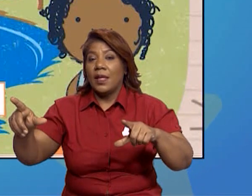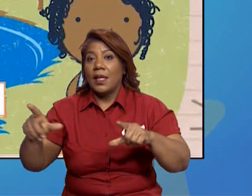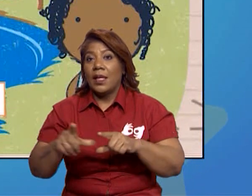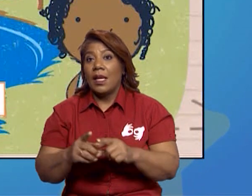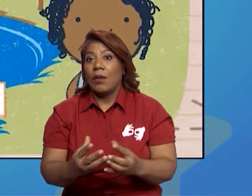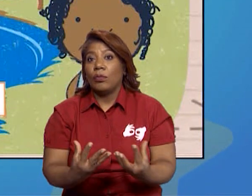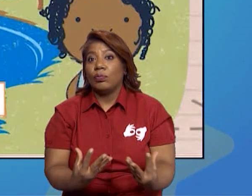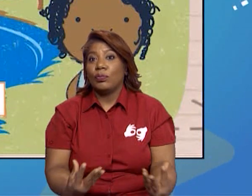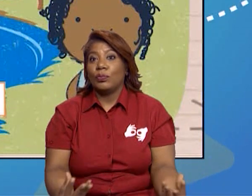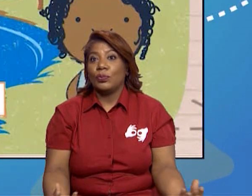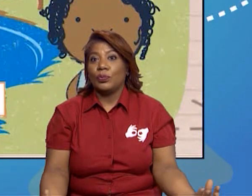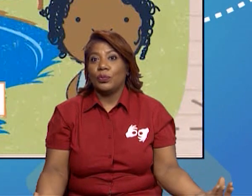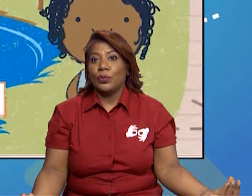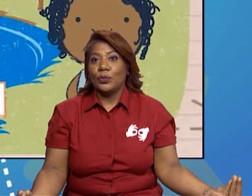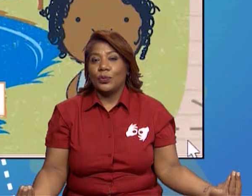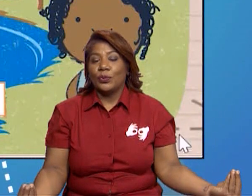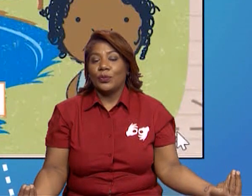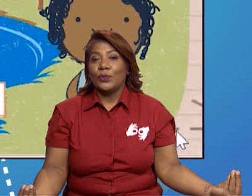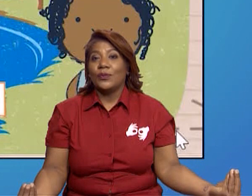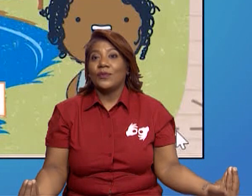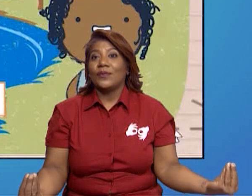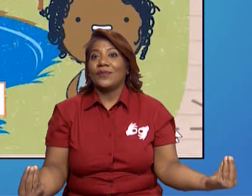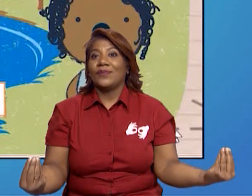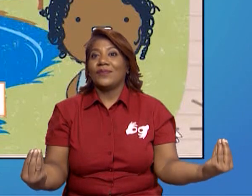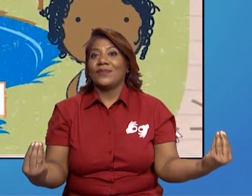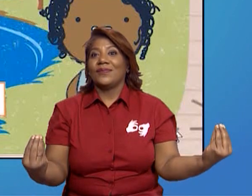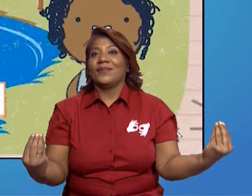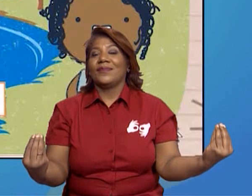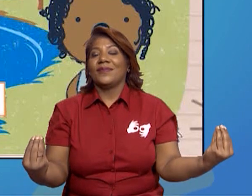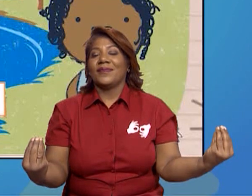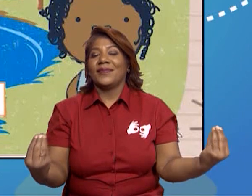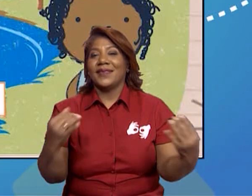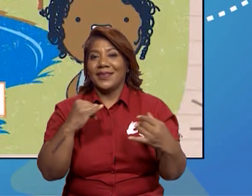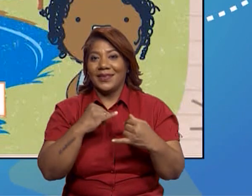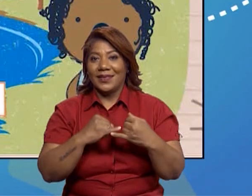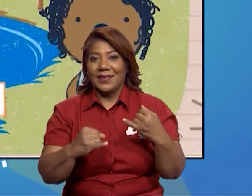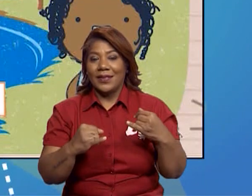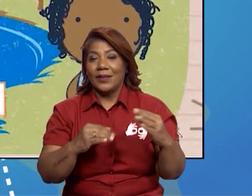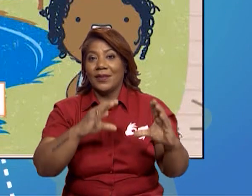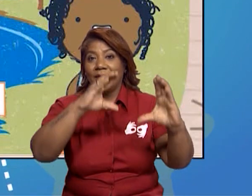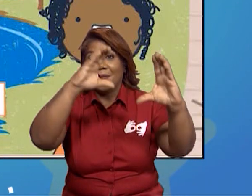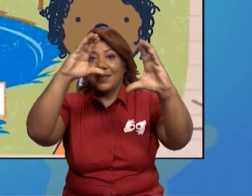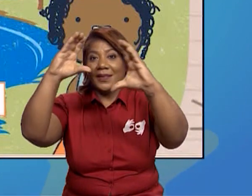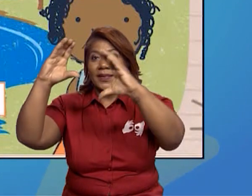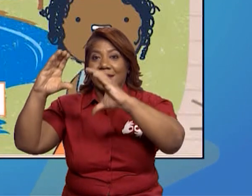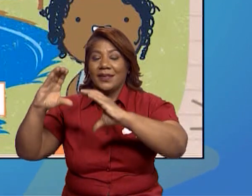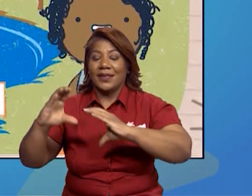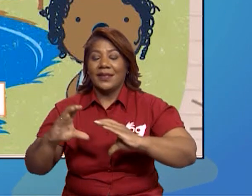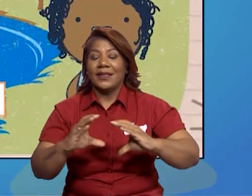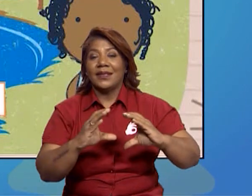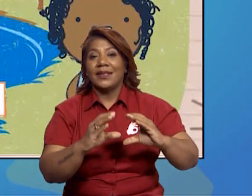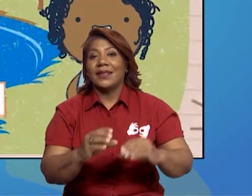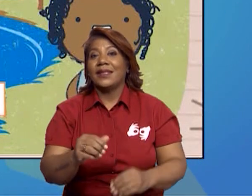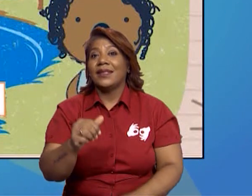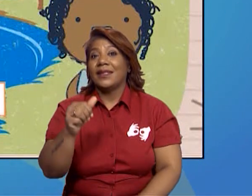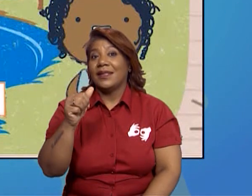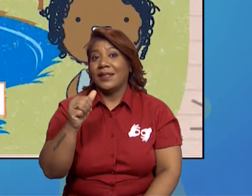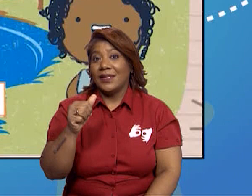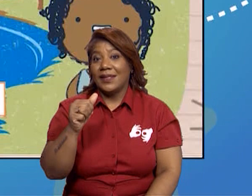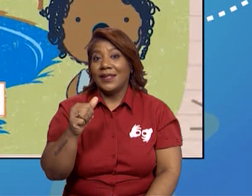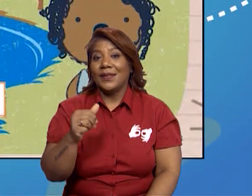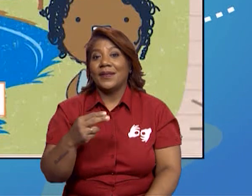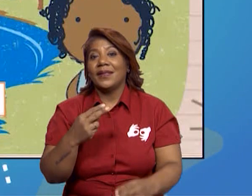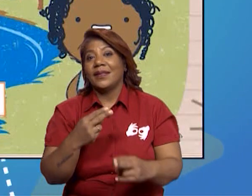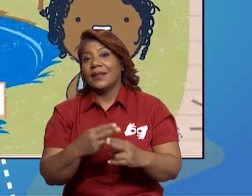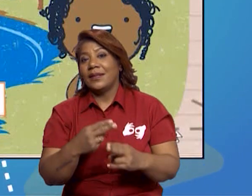suelo y alimenta las reservas de agua subterránea. Esta última etapa del ciclo del agua se conoce como escorrentía.